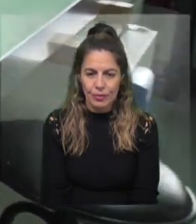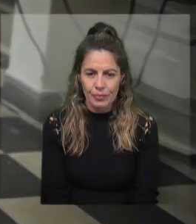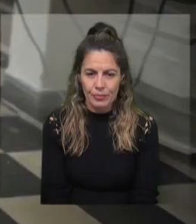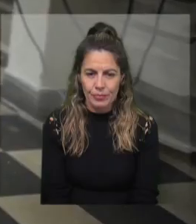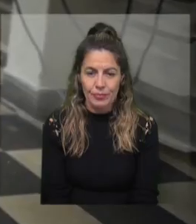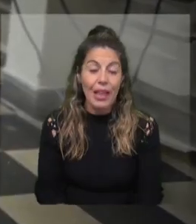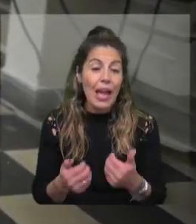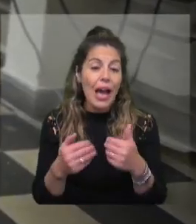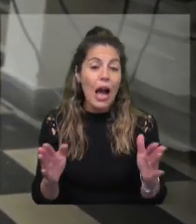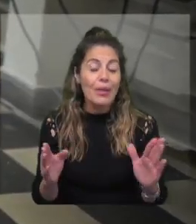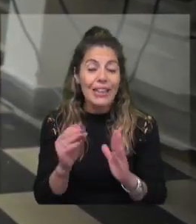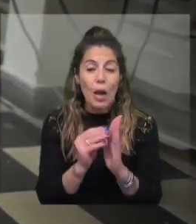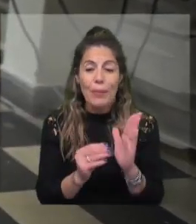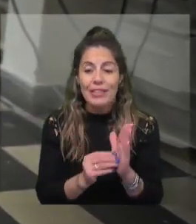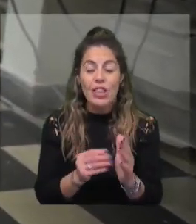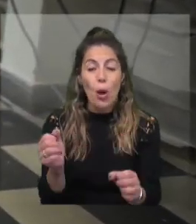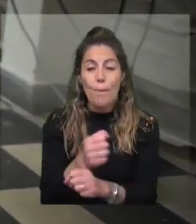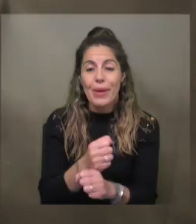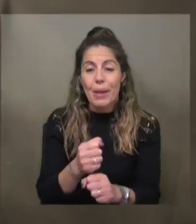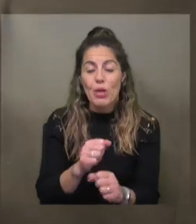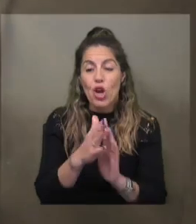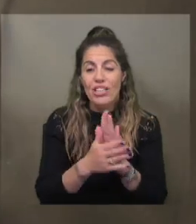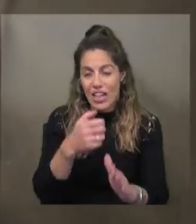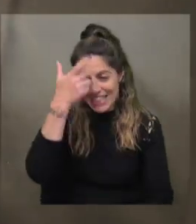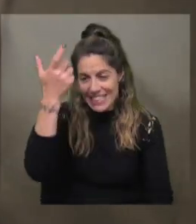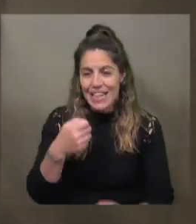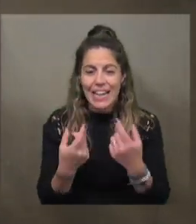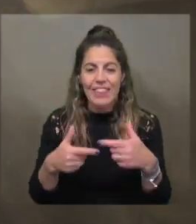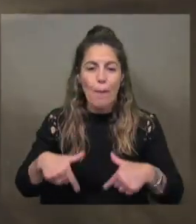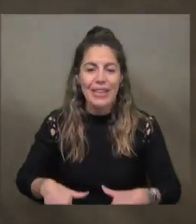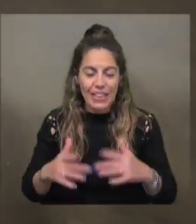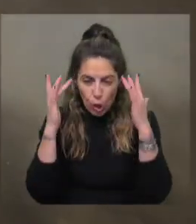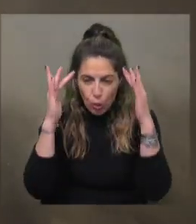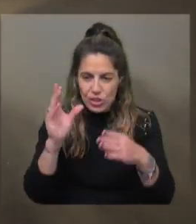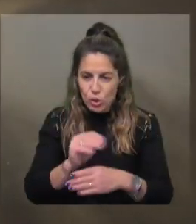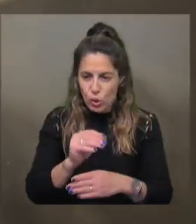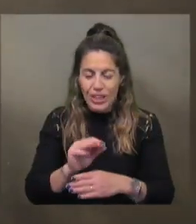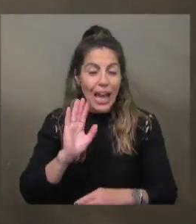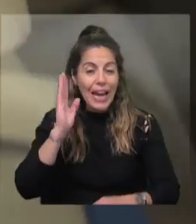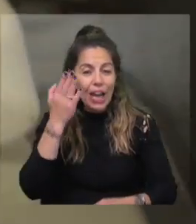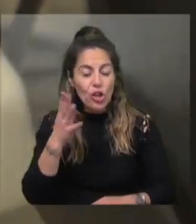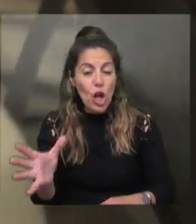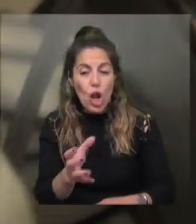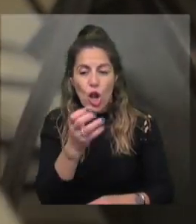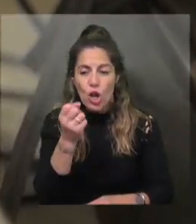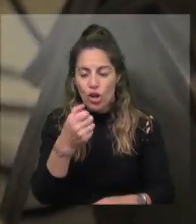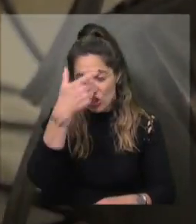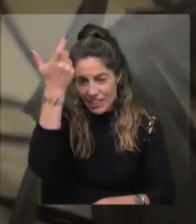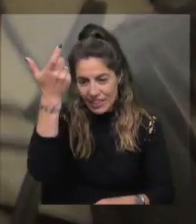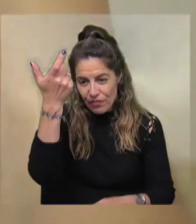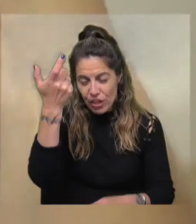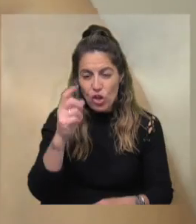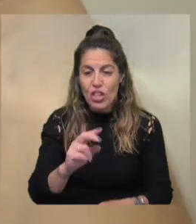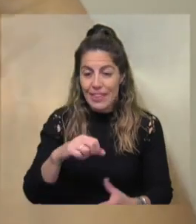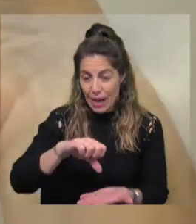Está abierta la postulación al Gran Premio Nacional de Ciencias que otorga el Ministerio de Educación y Cultura y reconoce los logros de científicas y científicos